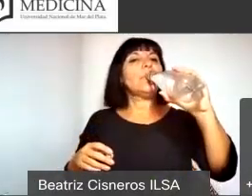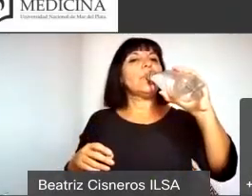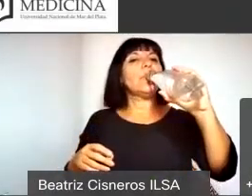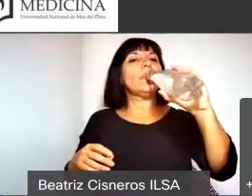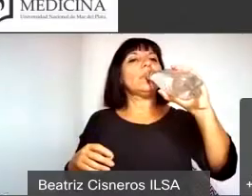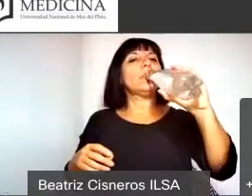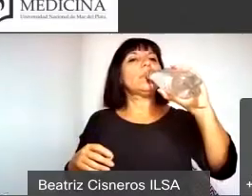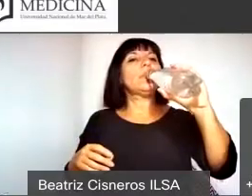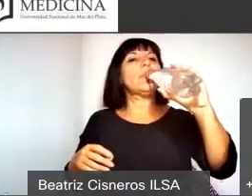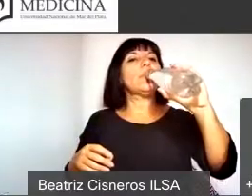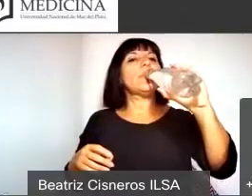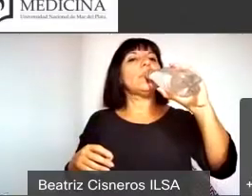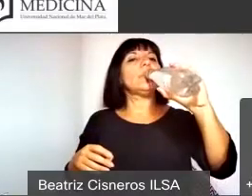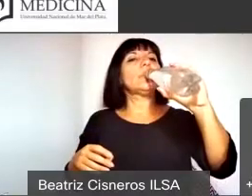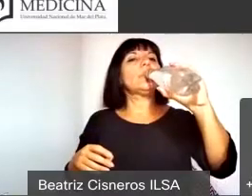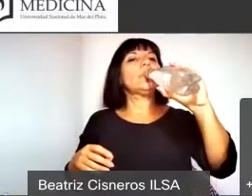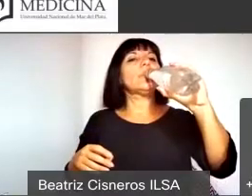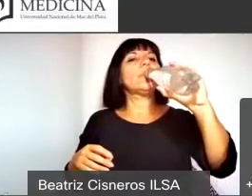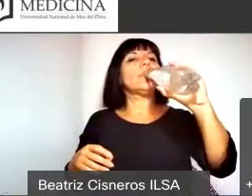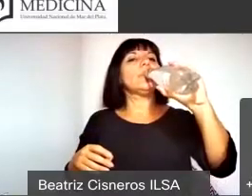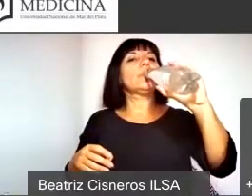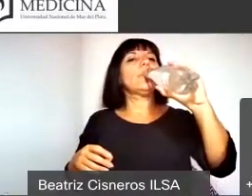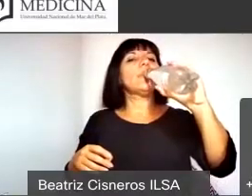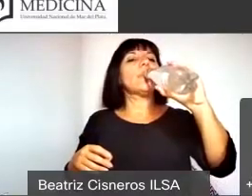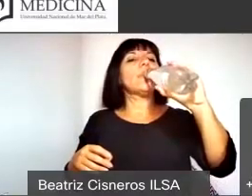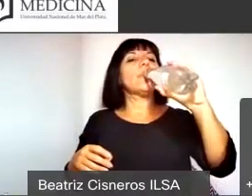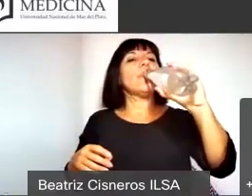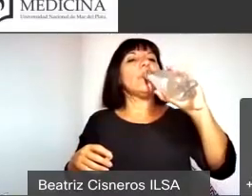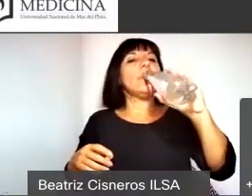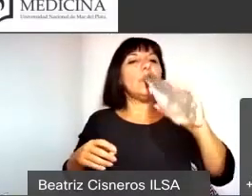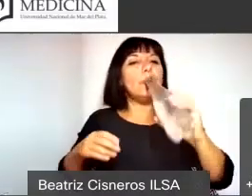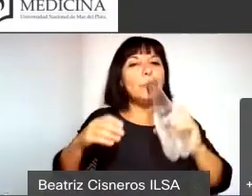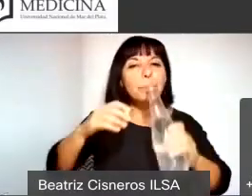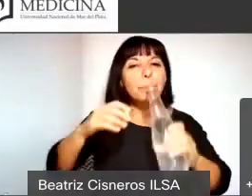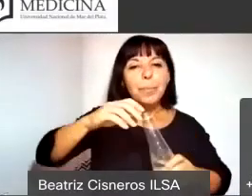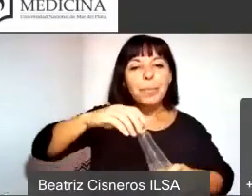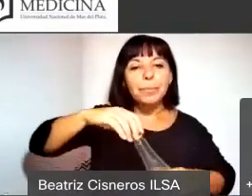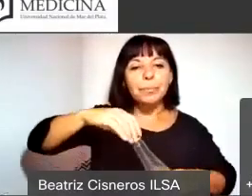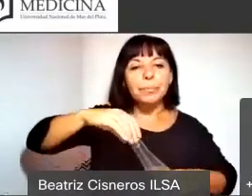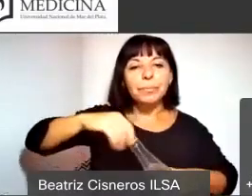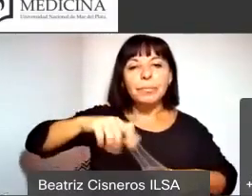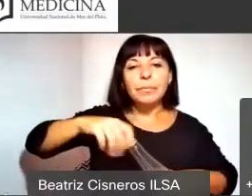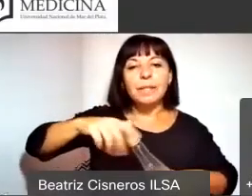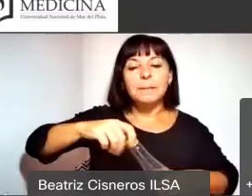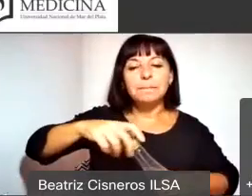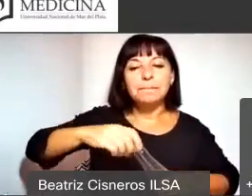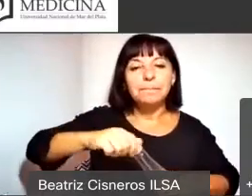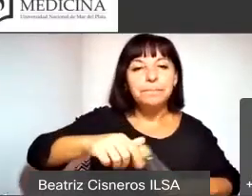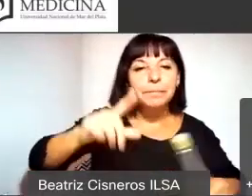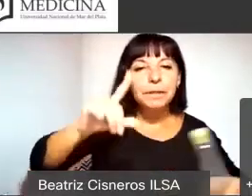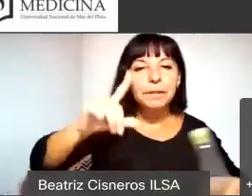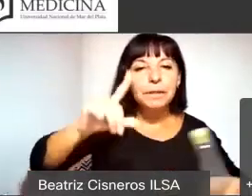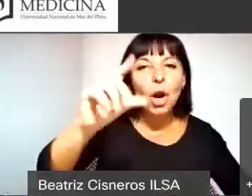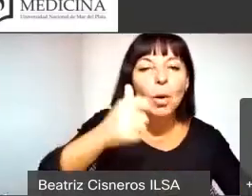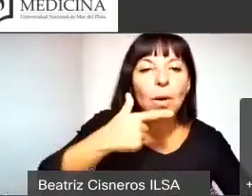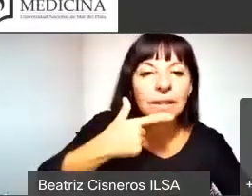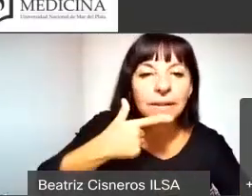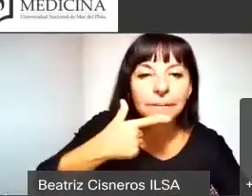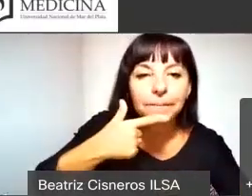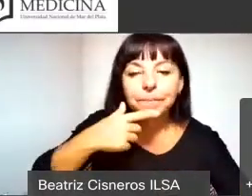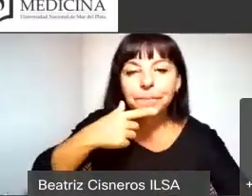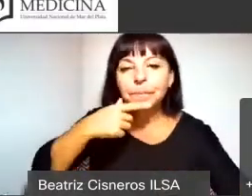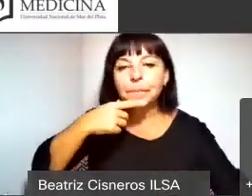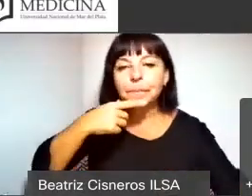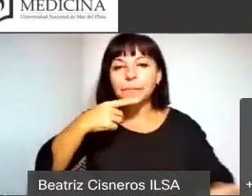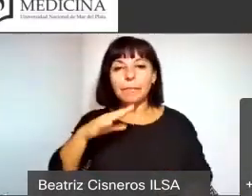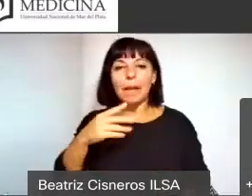Bueno, seguimos Acá, un poco perdón, más. Lucas, ¿me escuchás? Te escucho, Valeria. Acá Valentín pregunta por la parte